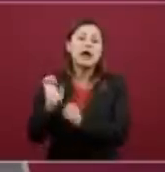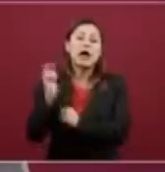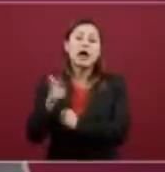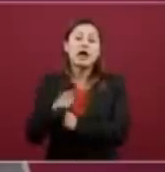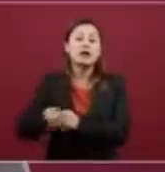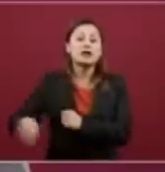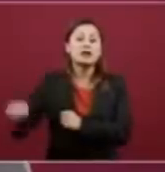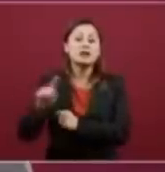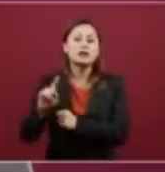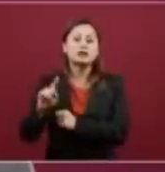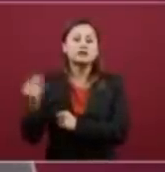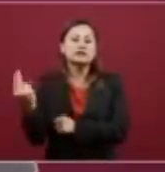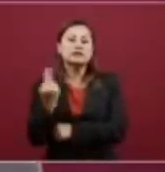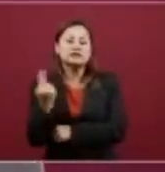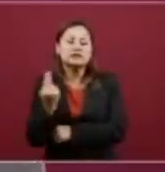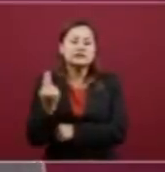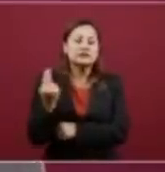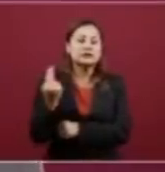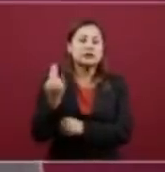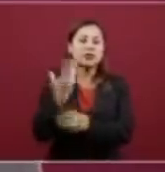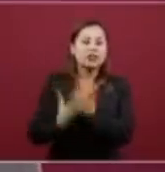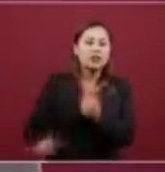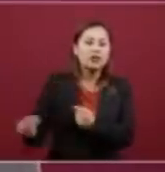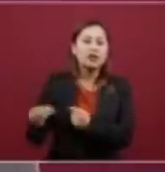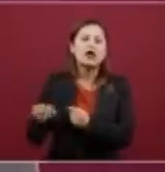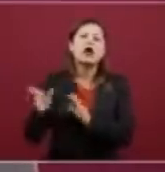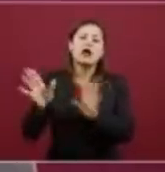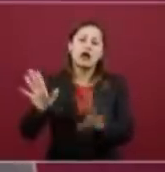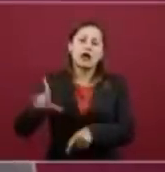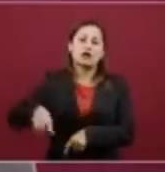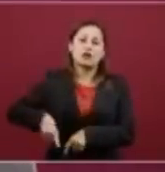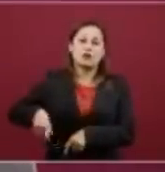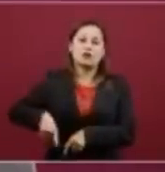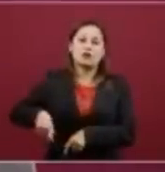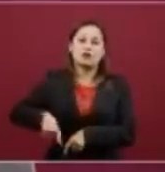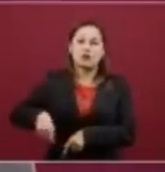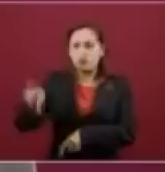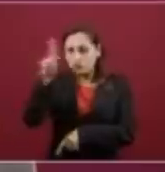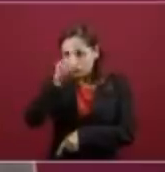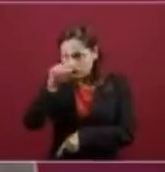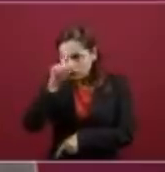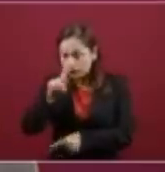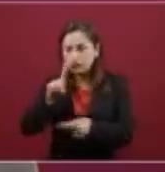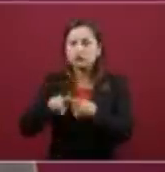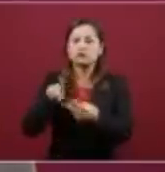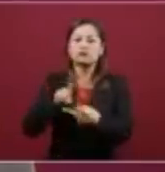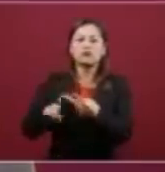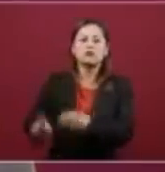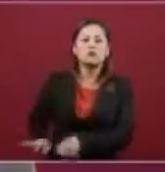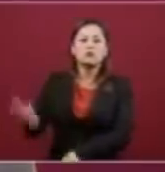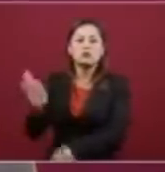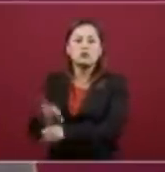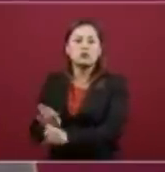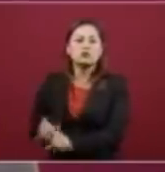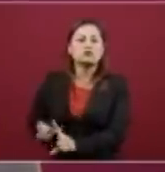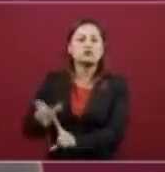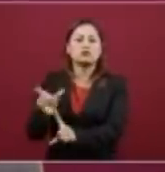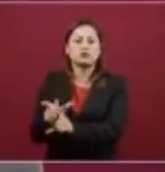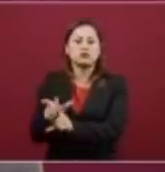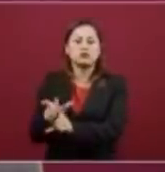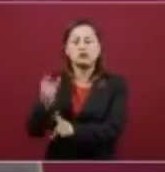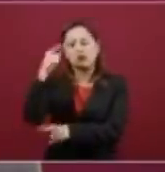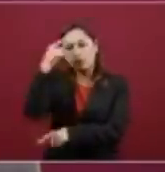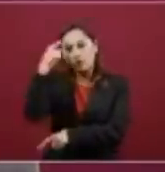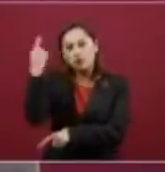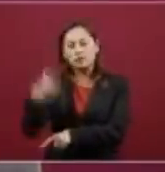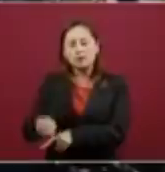o la defensa de los derechos humanos, el mecanismo debe dar la asesoría jurídica y la protección para evitar una acción de